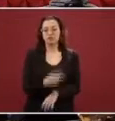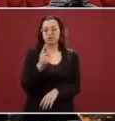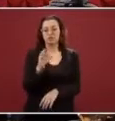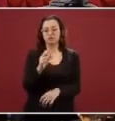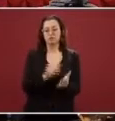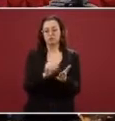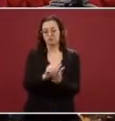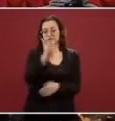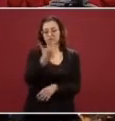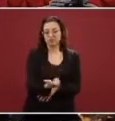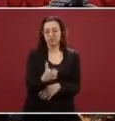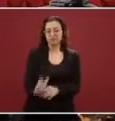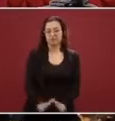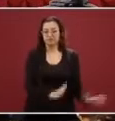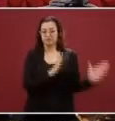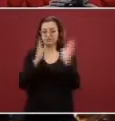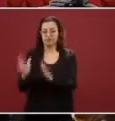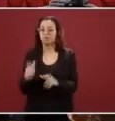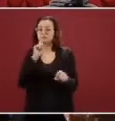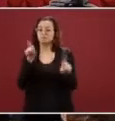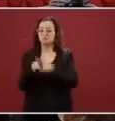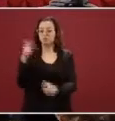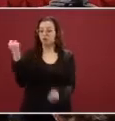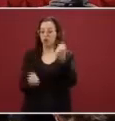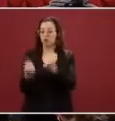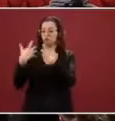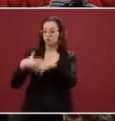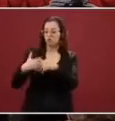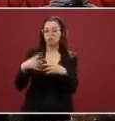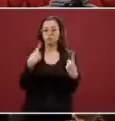pesos. También tenemos una gran cantidad de maquinaria y vehículos que representan el